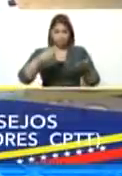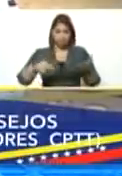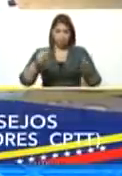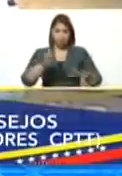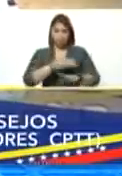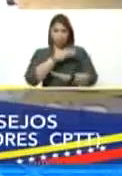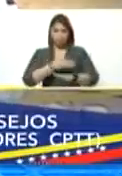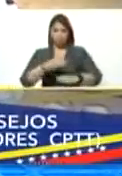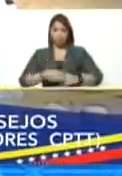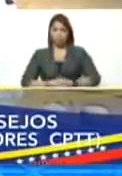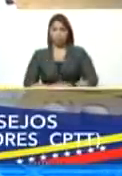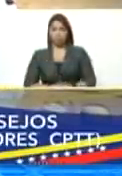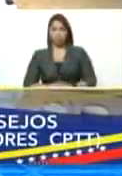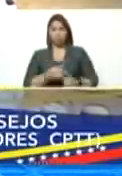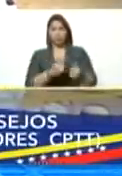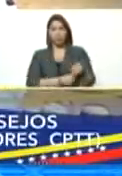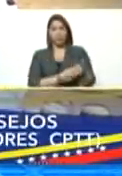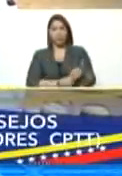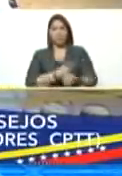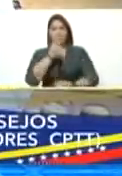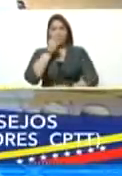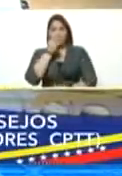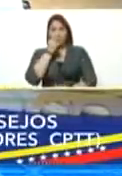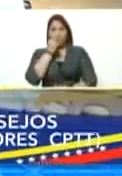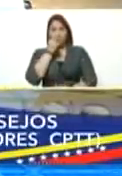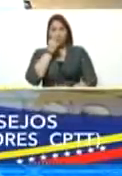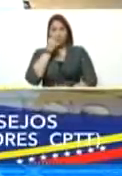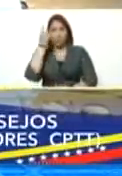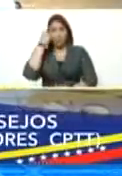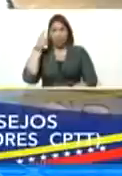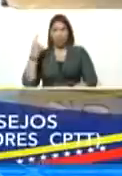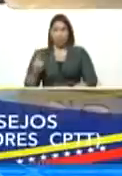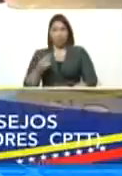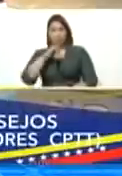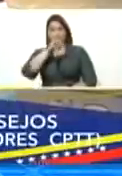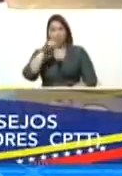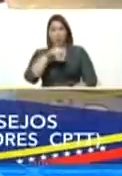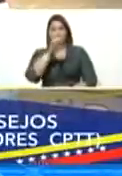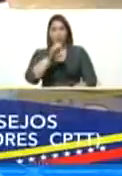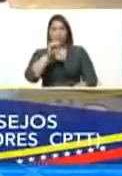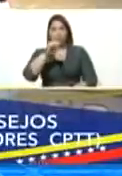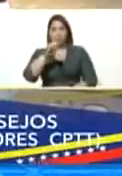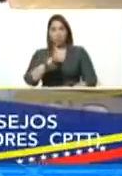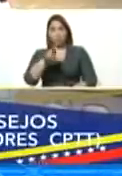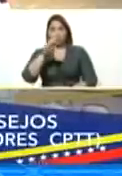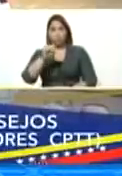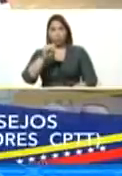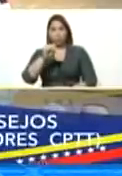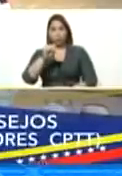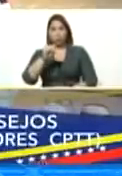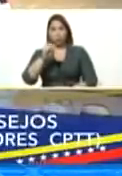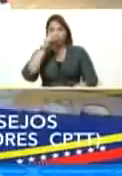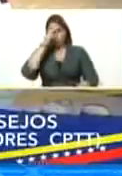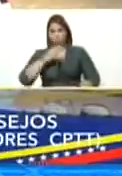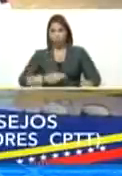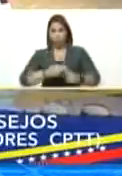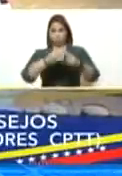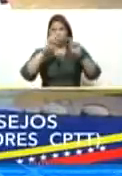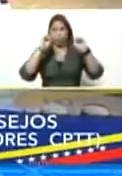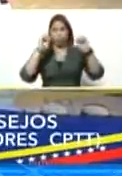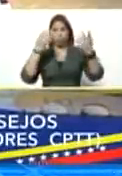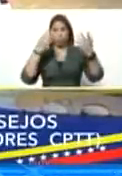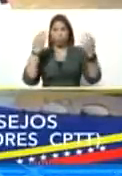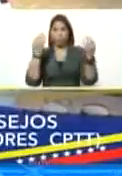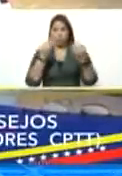y hermano de Alí Primera, Jesús Franquis. Honor y gloria, siempre presente a